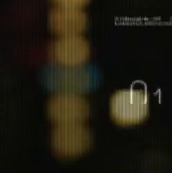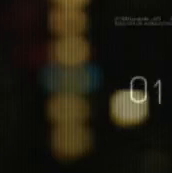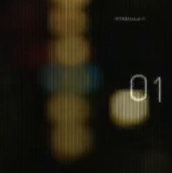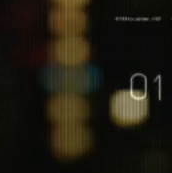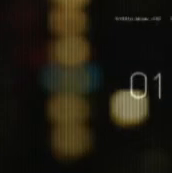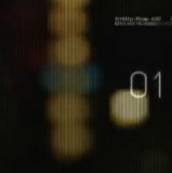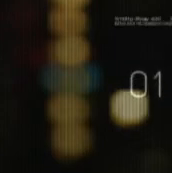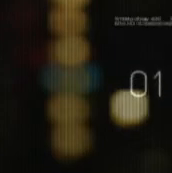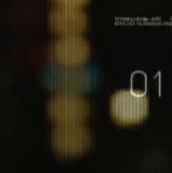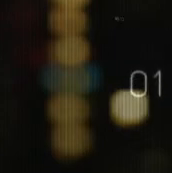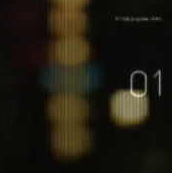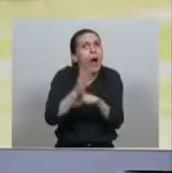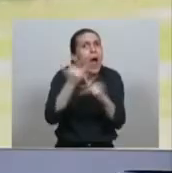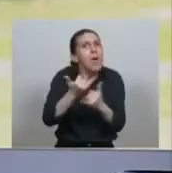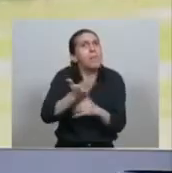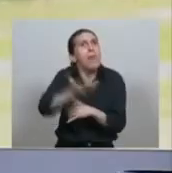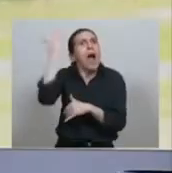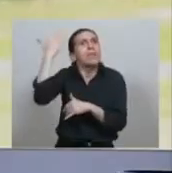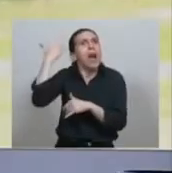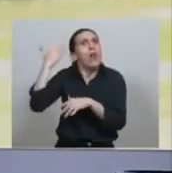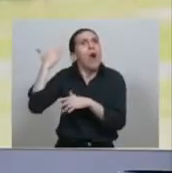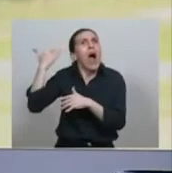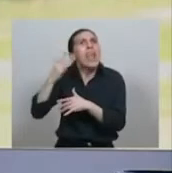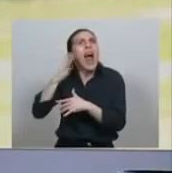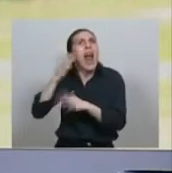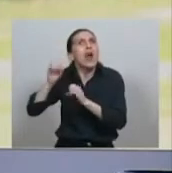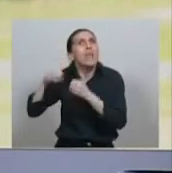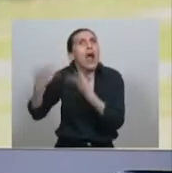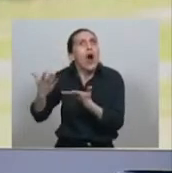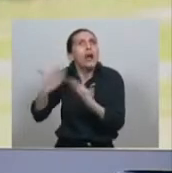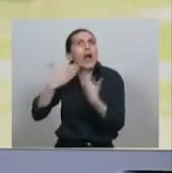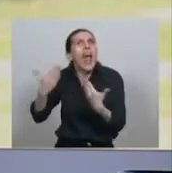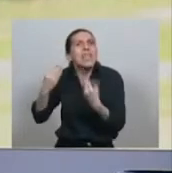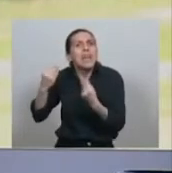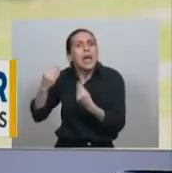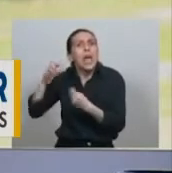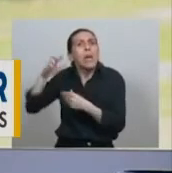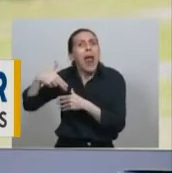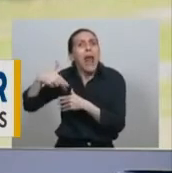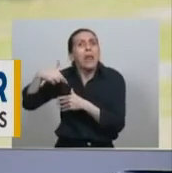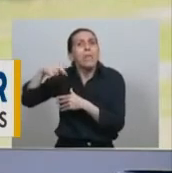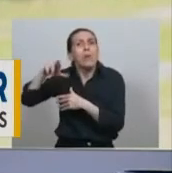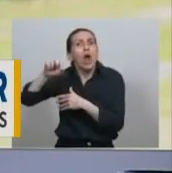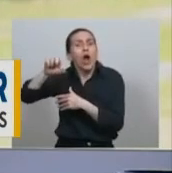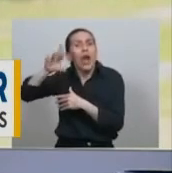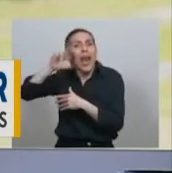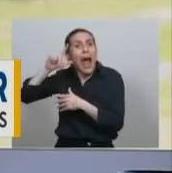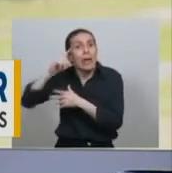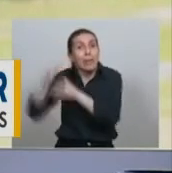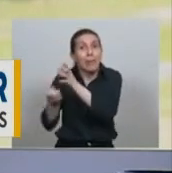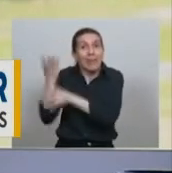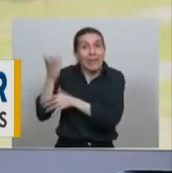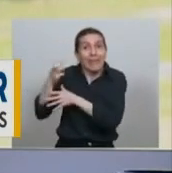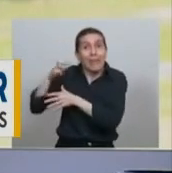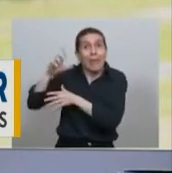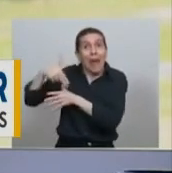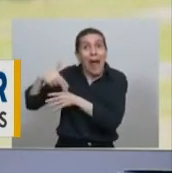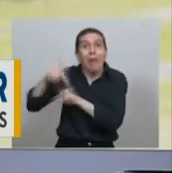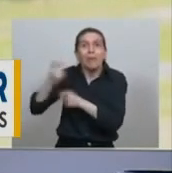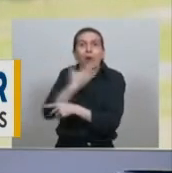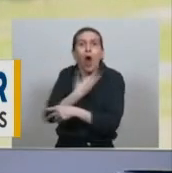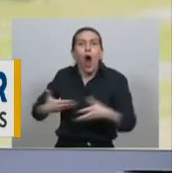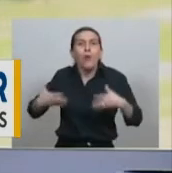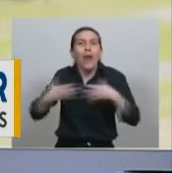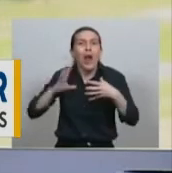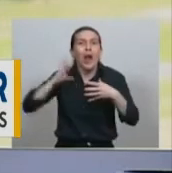el déficit habitacional. En esta nueva etapa, el programa otorgará 300.000 créditos para